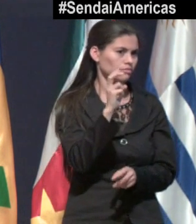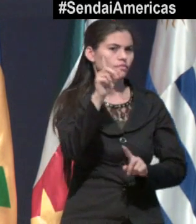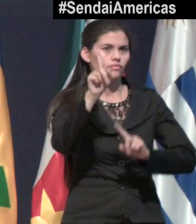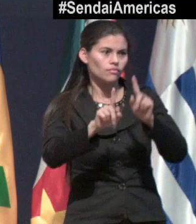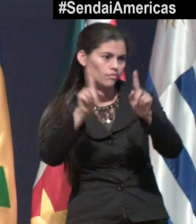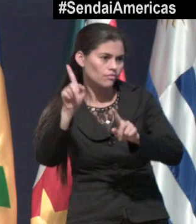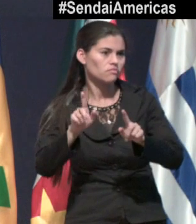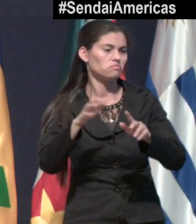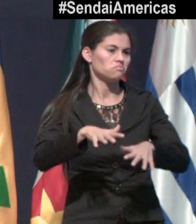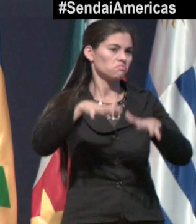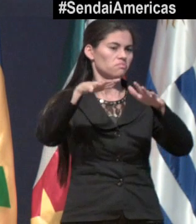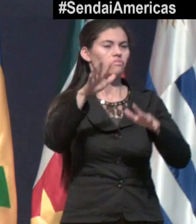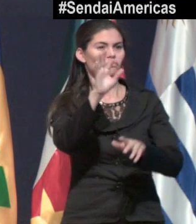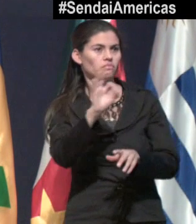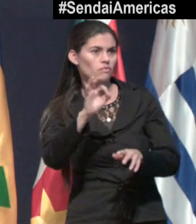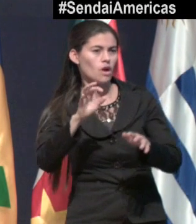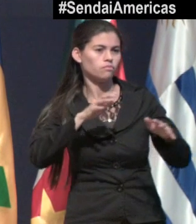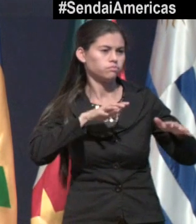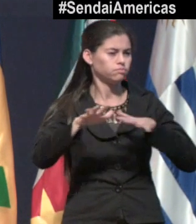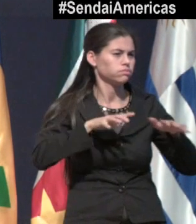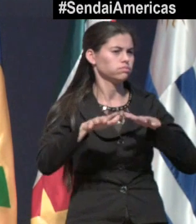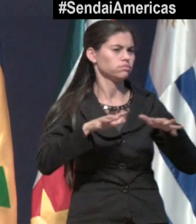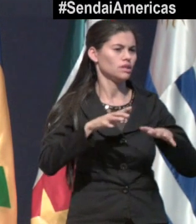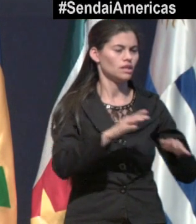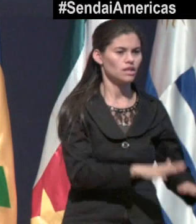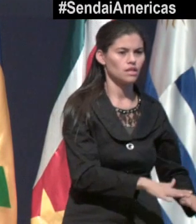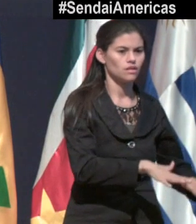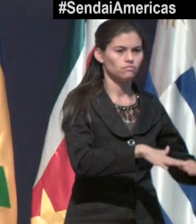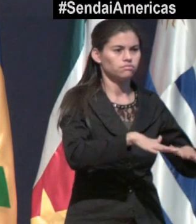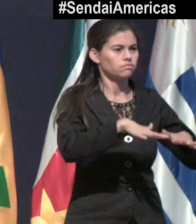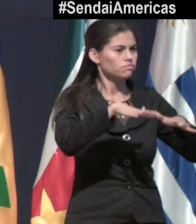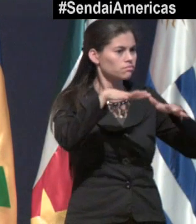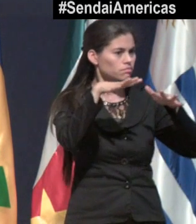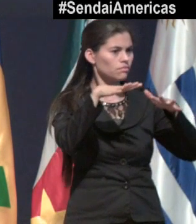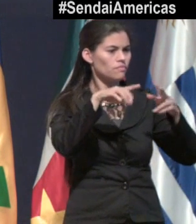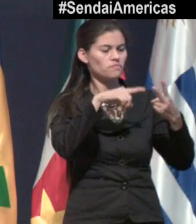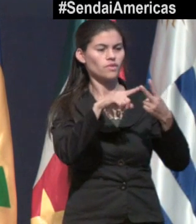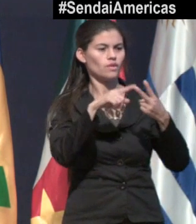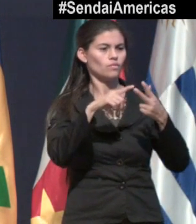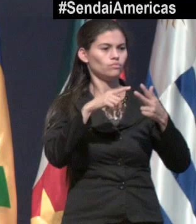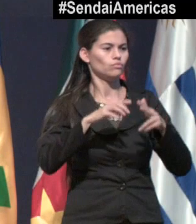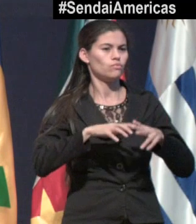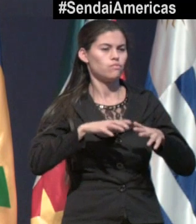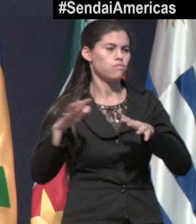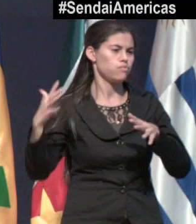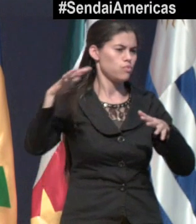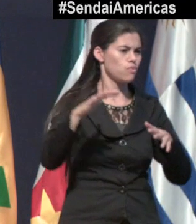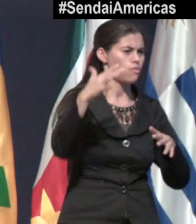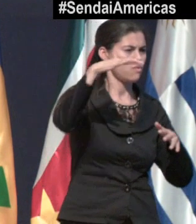viendo aquí básicamente sismos, inundaciones, tsunamis,